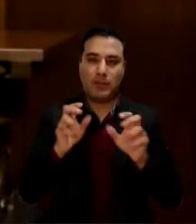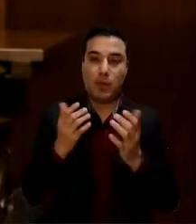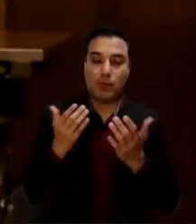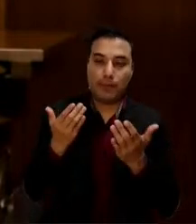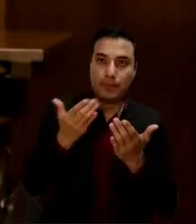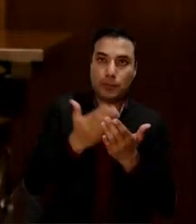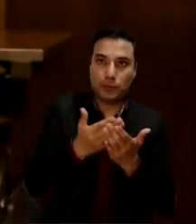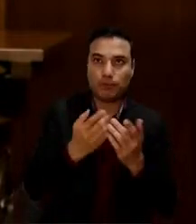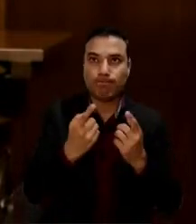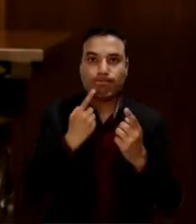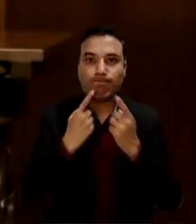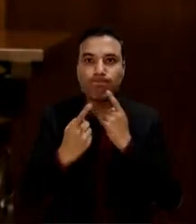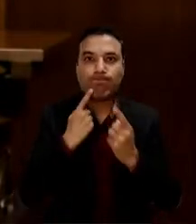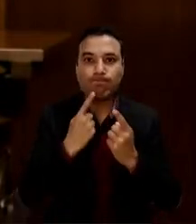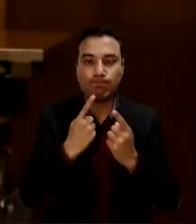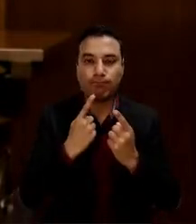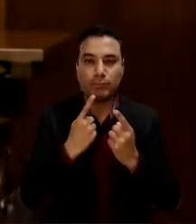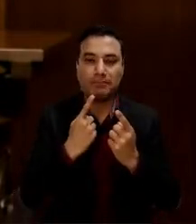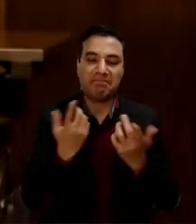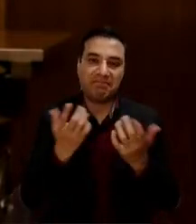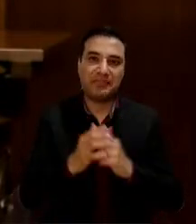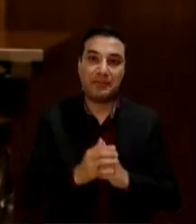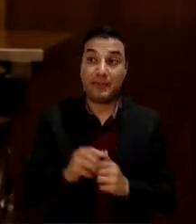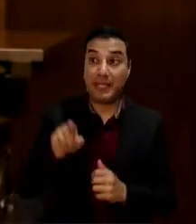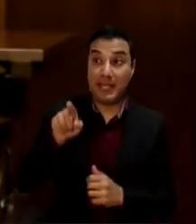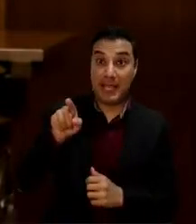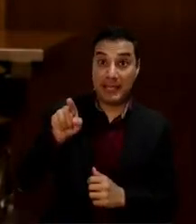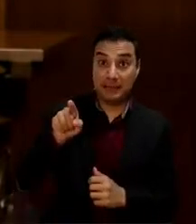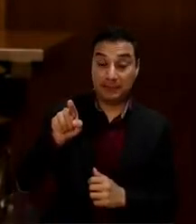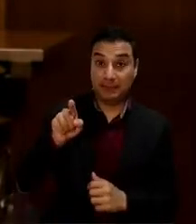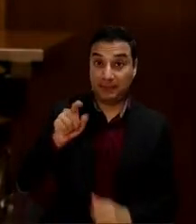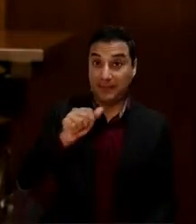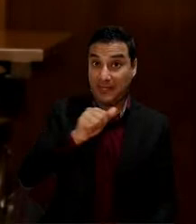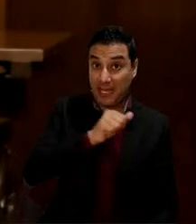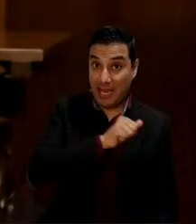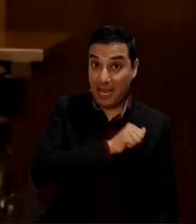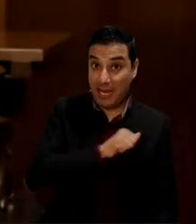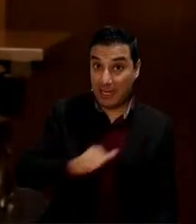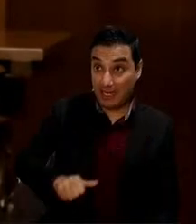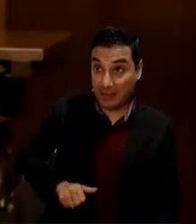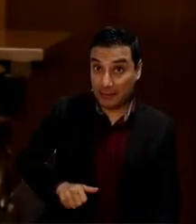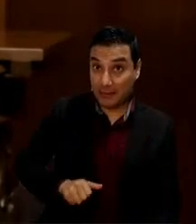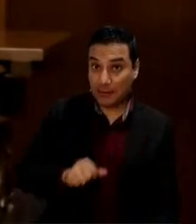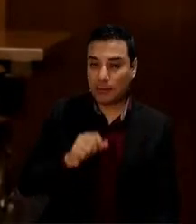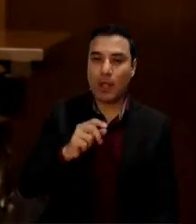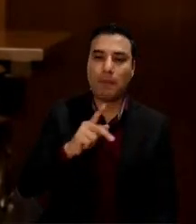vez la persona edil que pertenezca al mismo partido político de